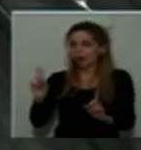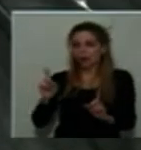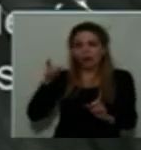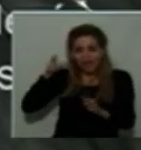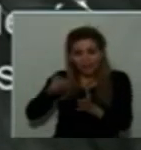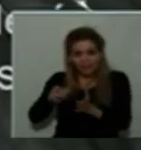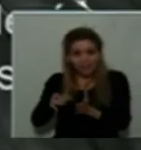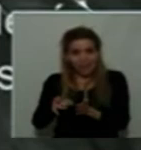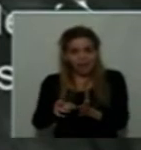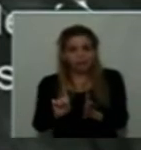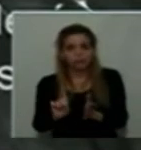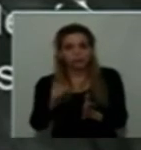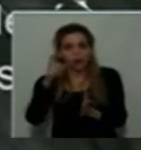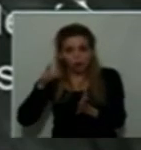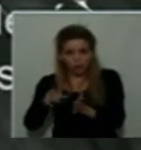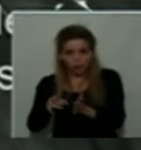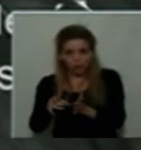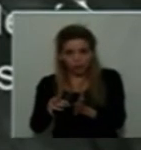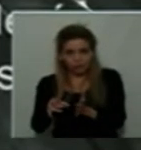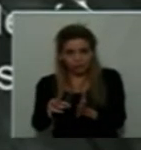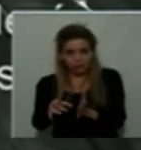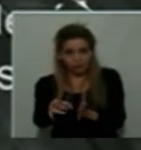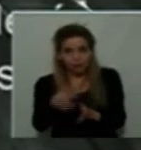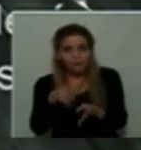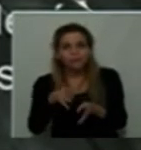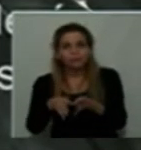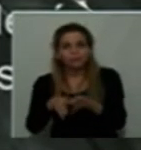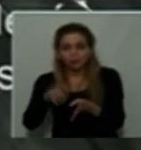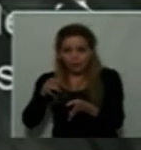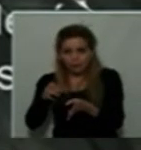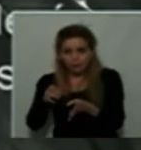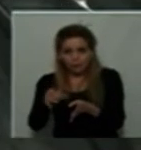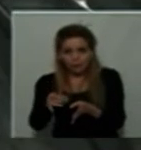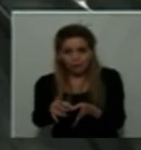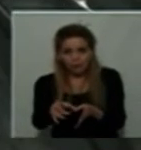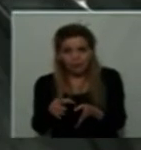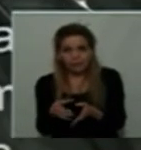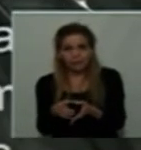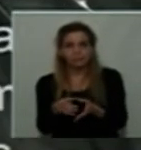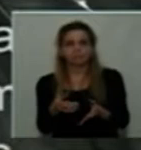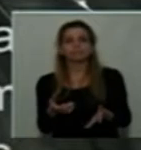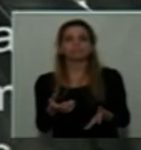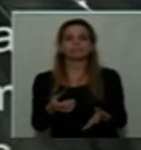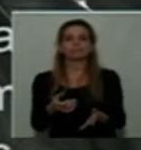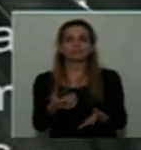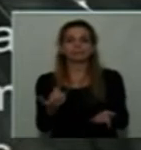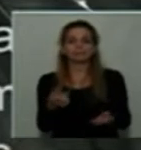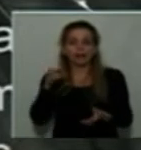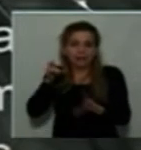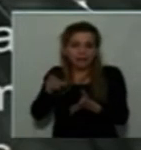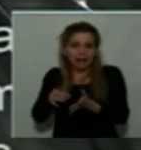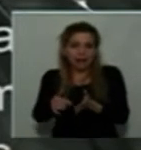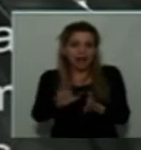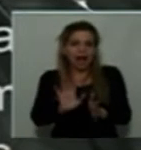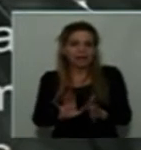acelerando hasta un punto en que es constante al final, si podemos poner el gráfico. ¿Pero por qué acelera cuando no tiene que acelerar? Bueno, evidentemente estaba acelerando. Claro. ¿Pero por qué?